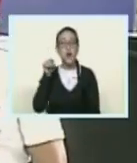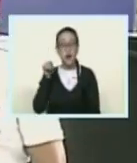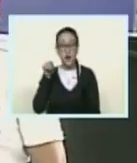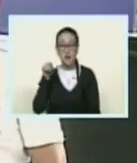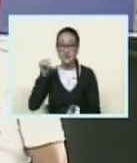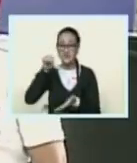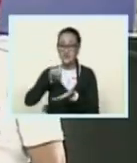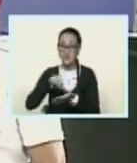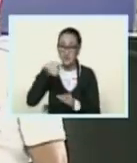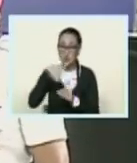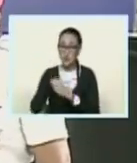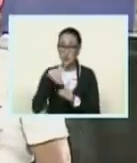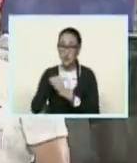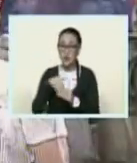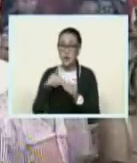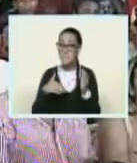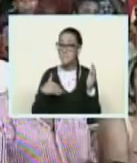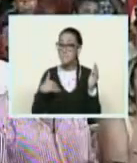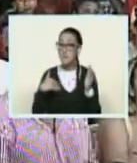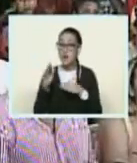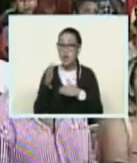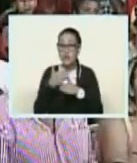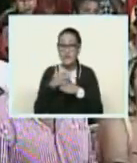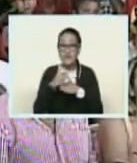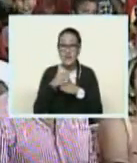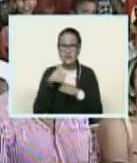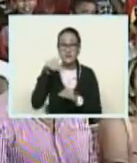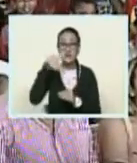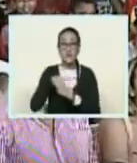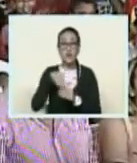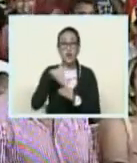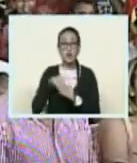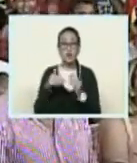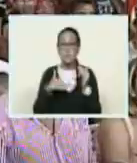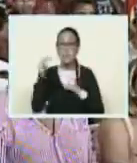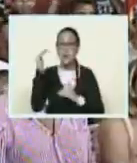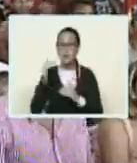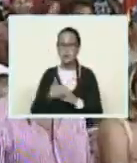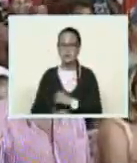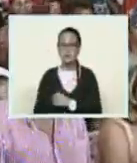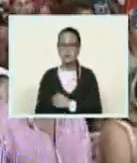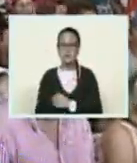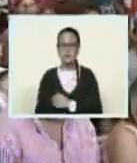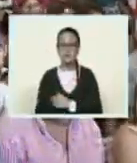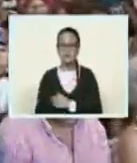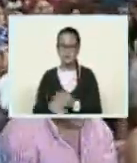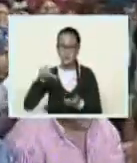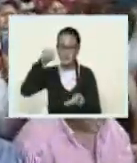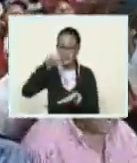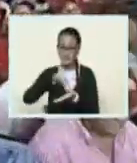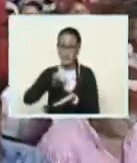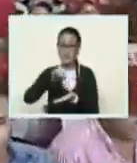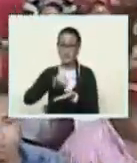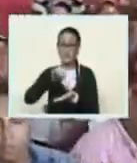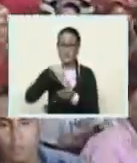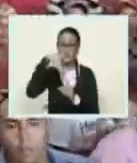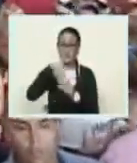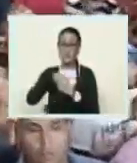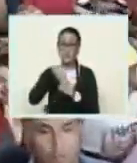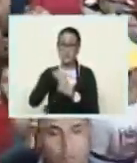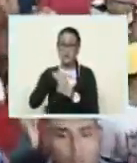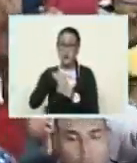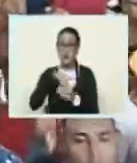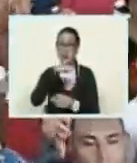electoral donde sacamos la mayor diferencia de voto. En este centro electoral,